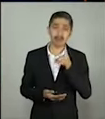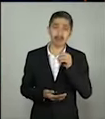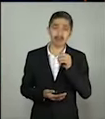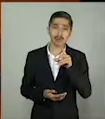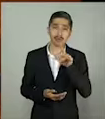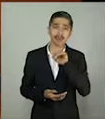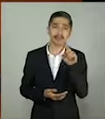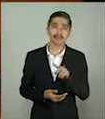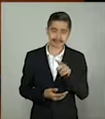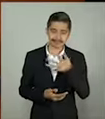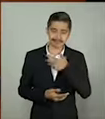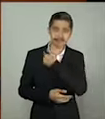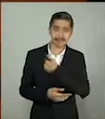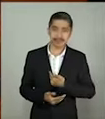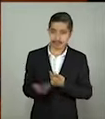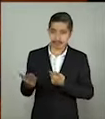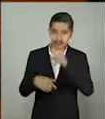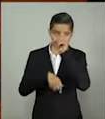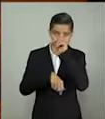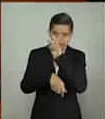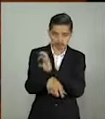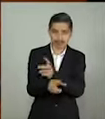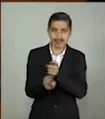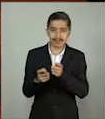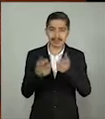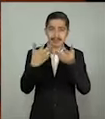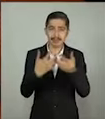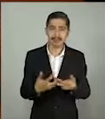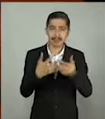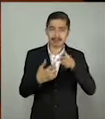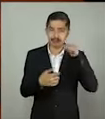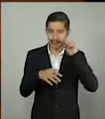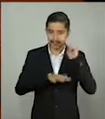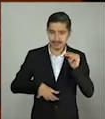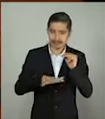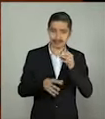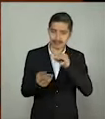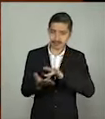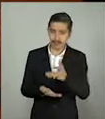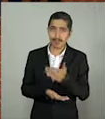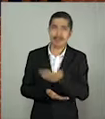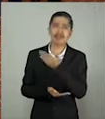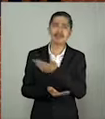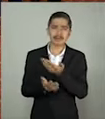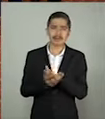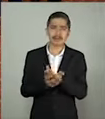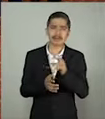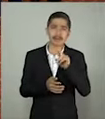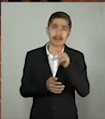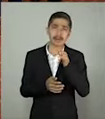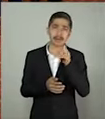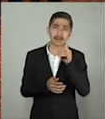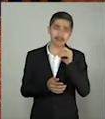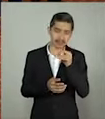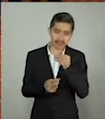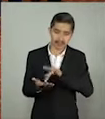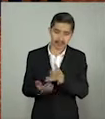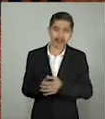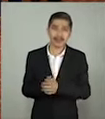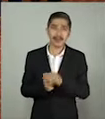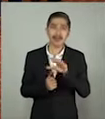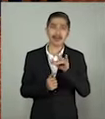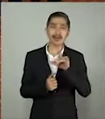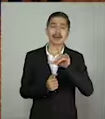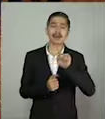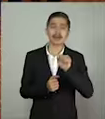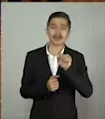conmigo Raimundo López Olvera, presidente del Consejo Coordinador Empresarial de Michoacán. Gracias,